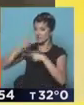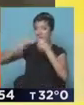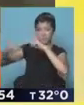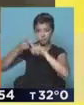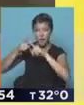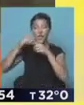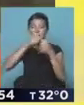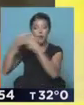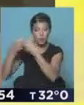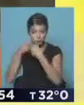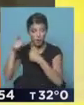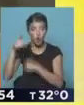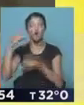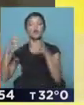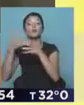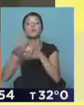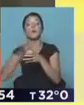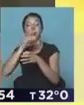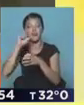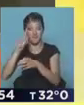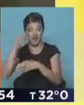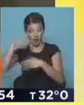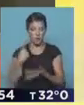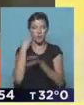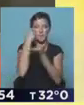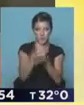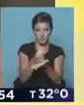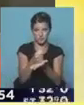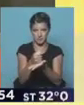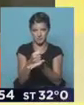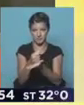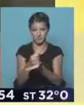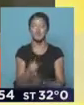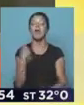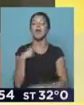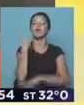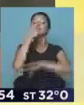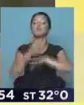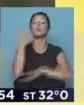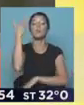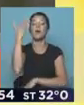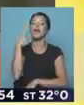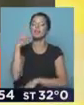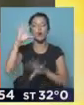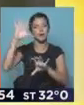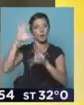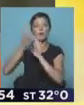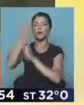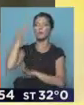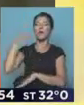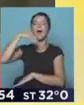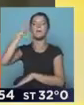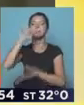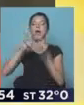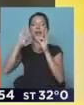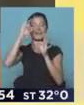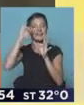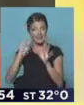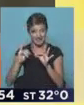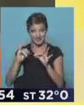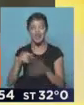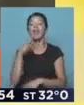presidente colombiano recibió la distinción de la Academia de Oslo. En su mensaje, Santos recordó a Gabriel García Márquez y aseguró que el